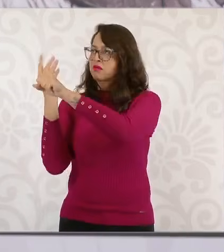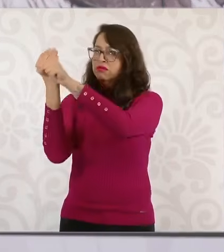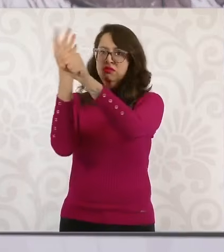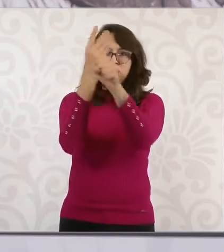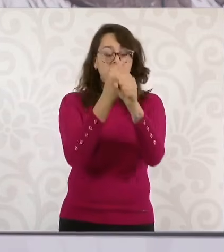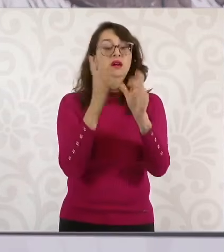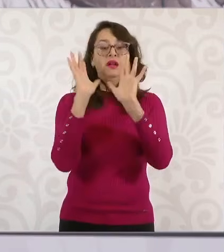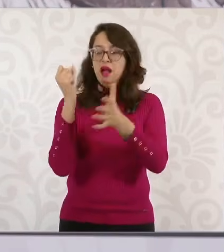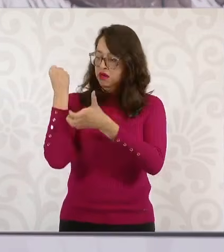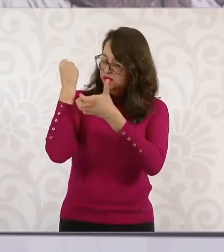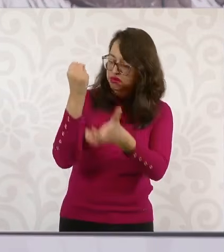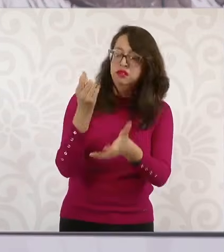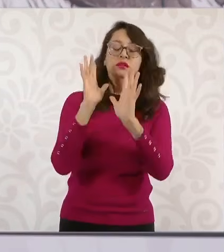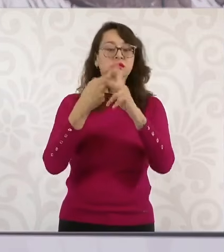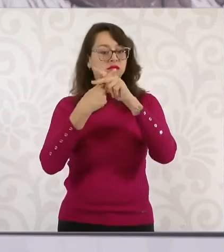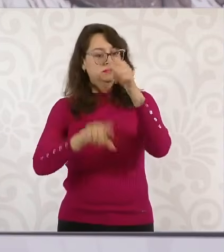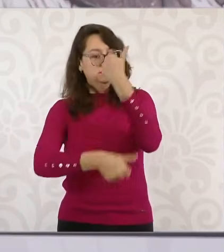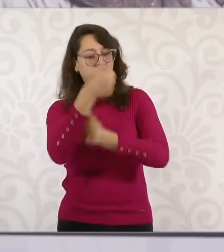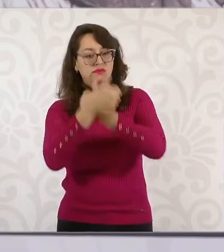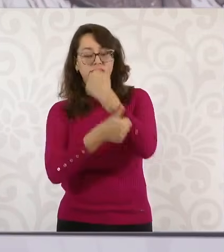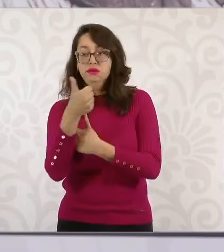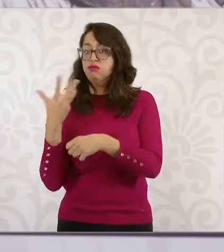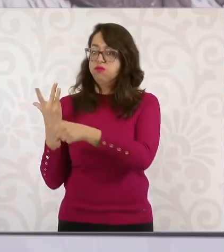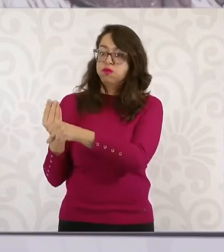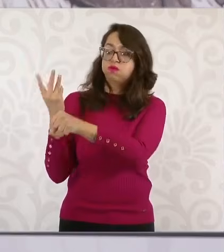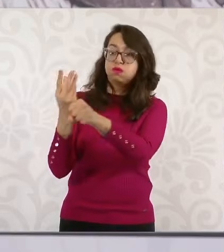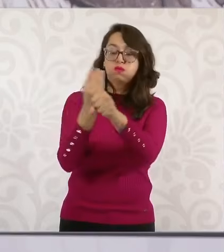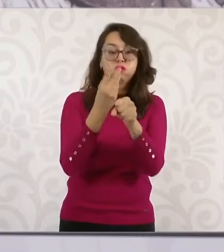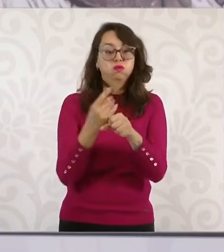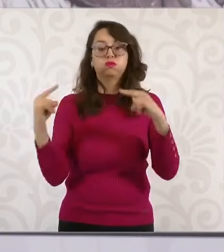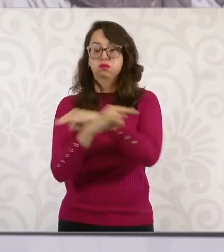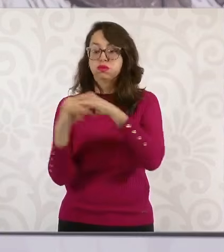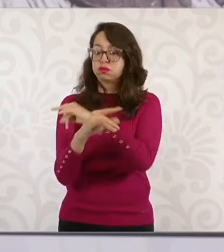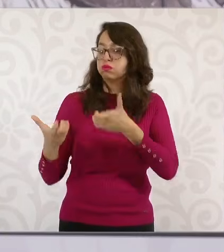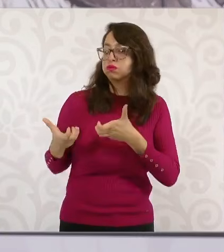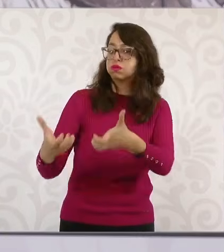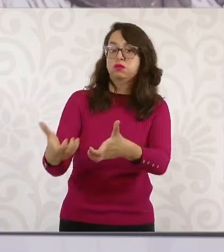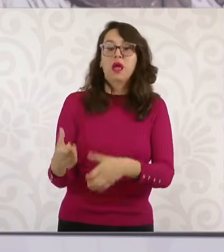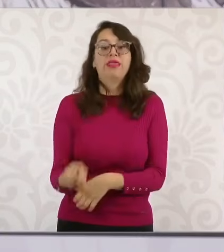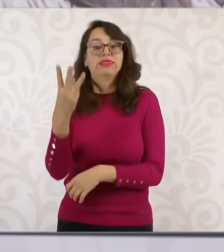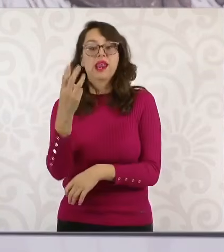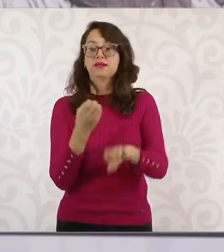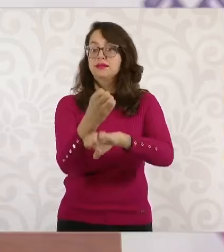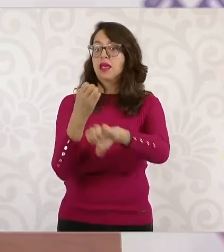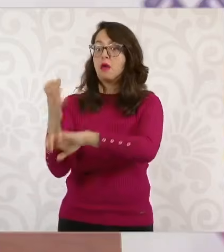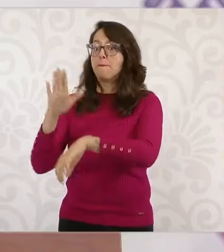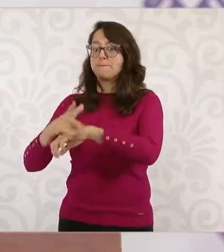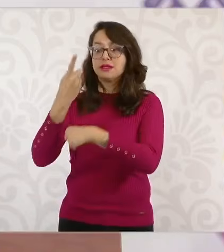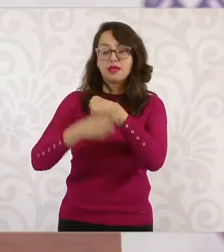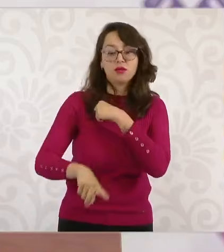están haciendo las licitaciones, se van a rehabilitar las carreteras de, sobre todo las 3 entidades que fueron más